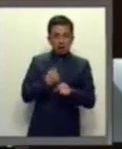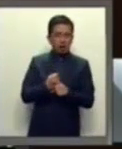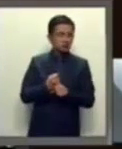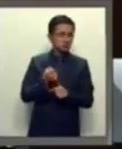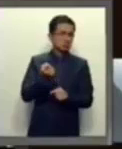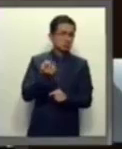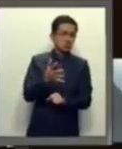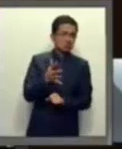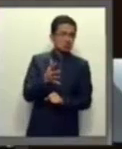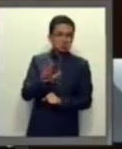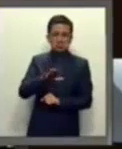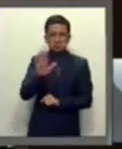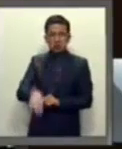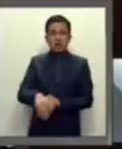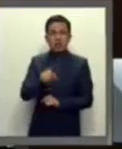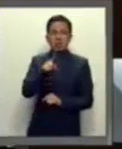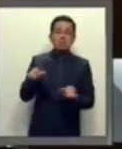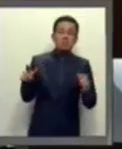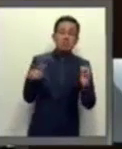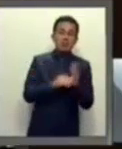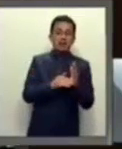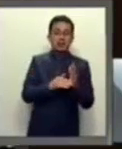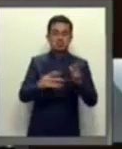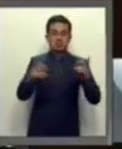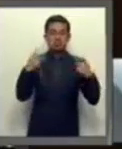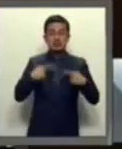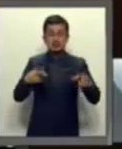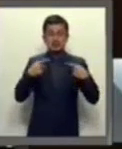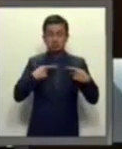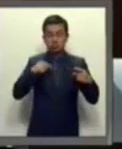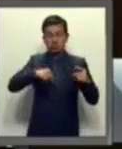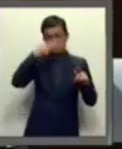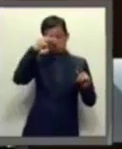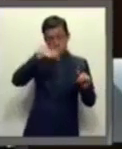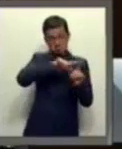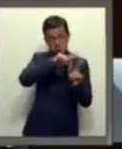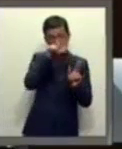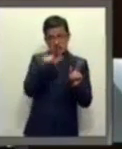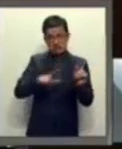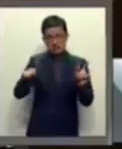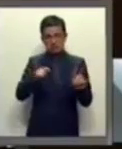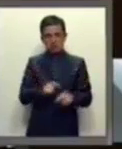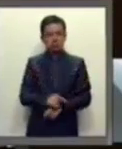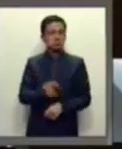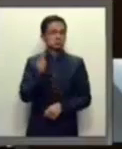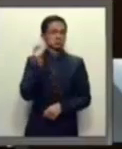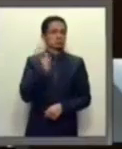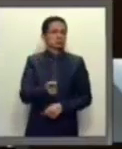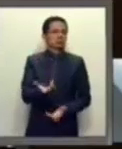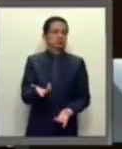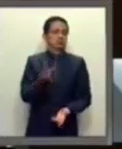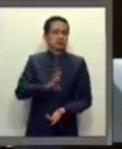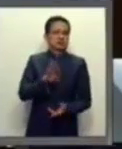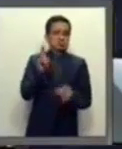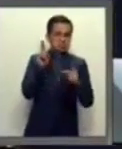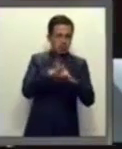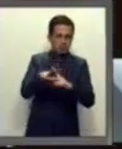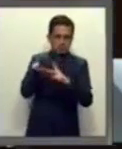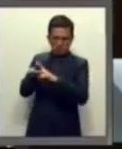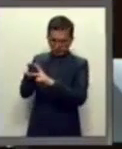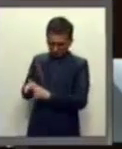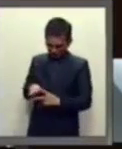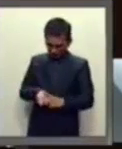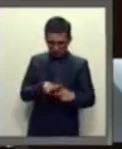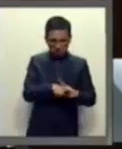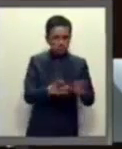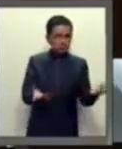menos 1,000 personas a nivel nacional. Es decir, estamos ante una matanza.